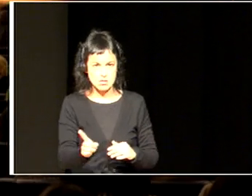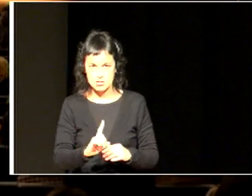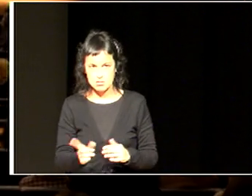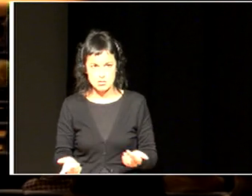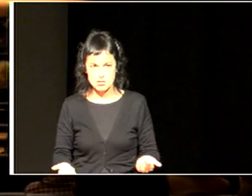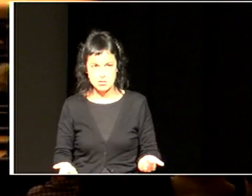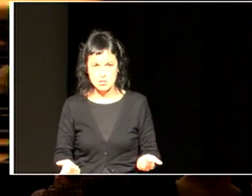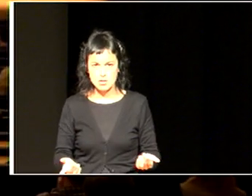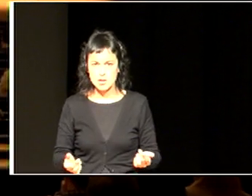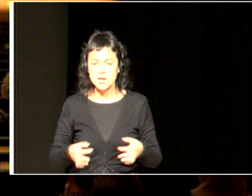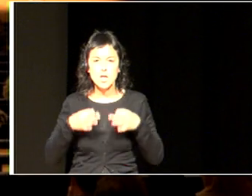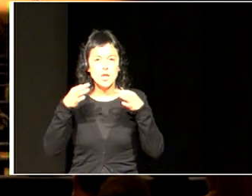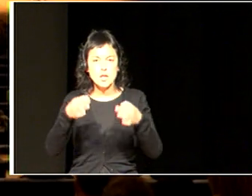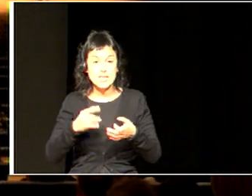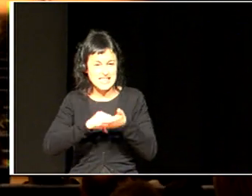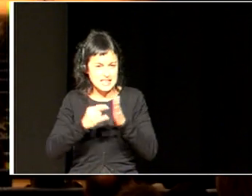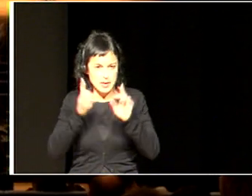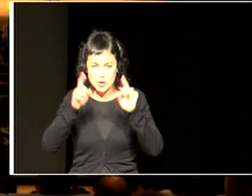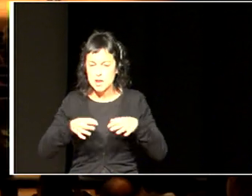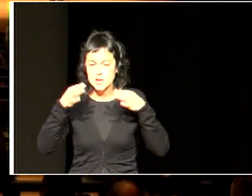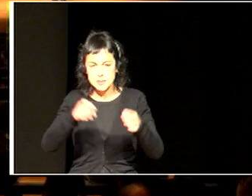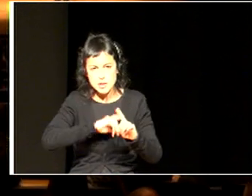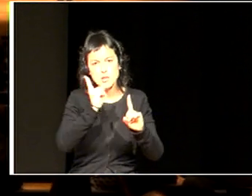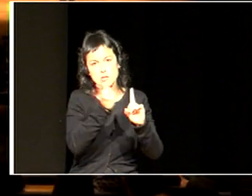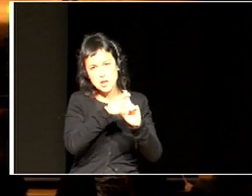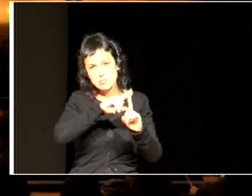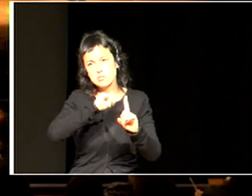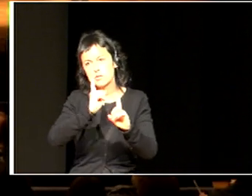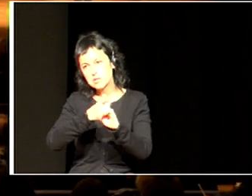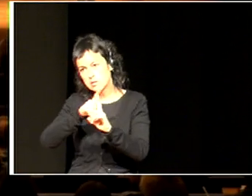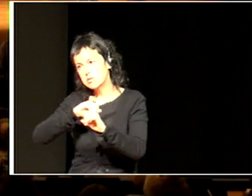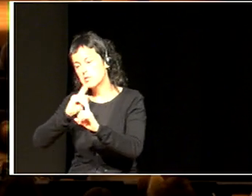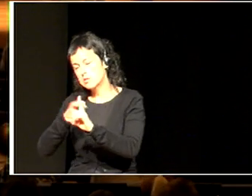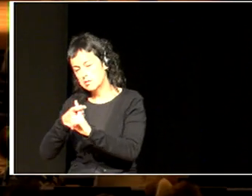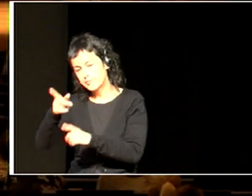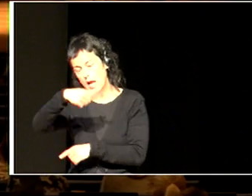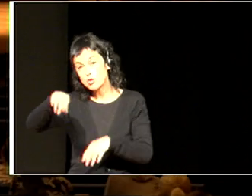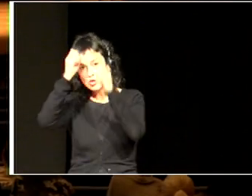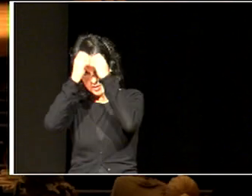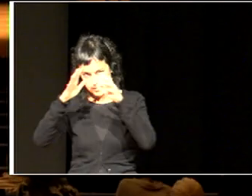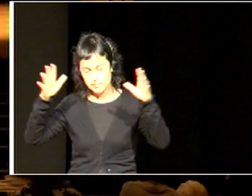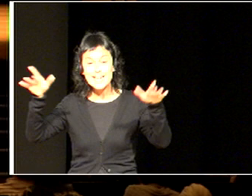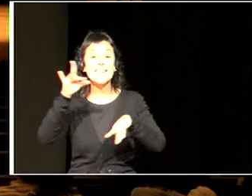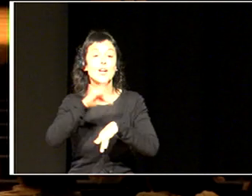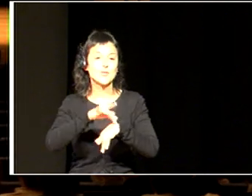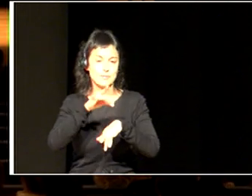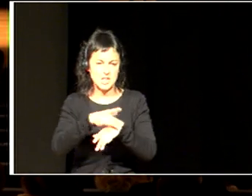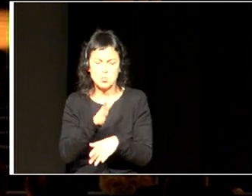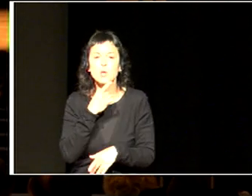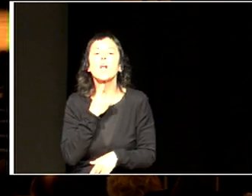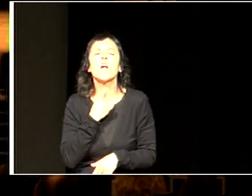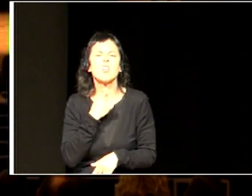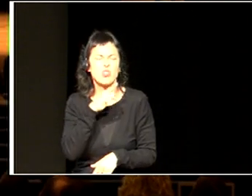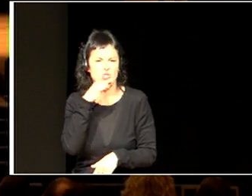diagnosticando todo el tiempo en el sistema educativo si algo hacemos es diagnosticar los vosotros imaginaros que vas al médico porque todo la garganta